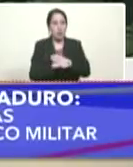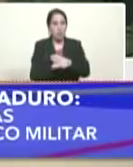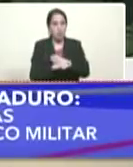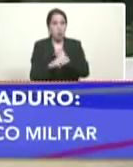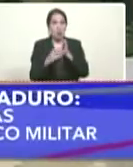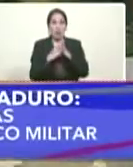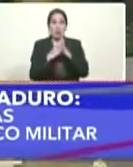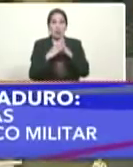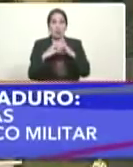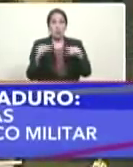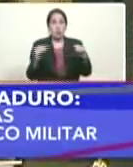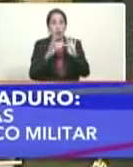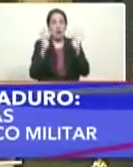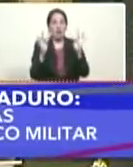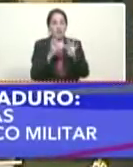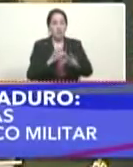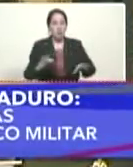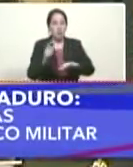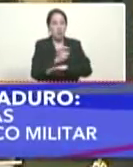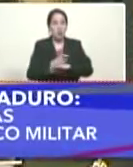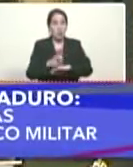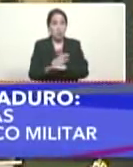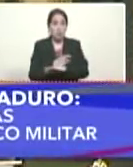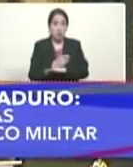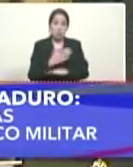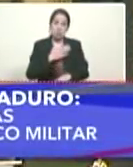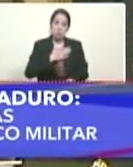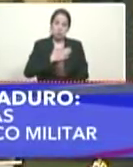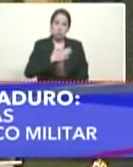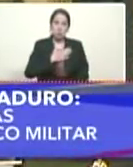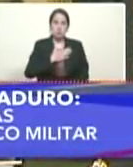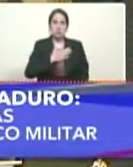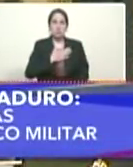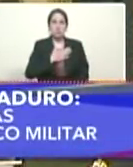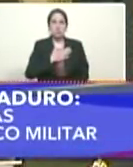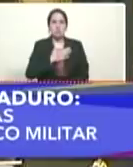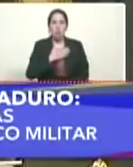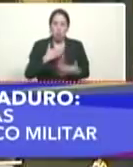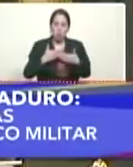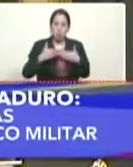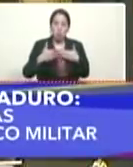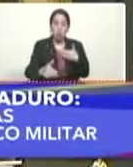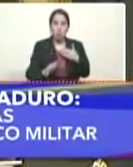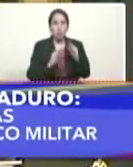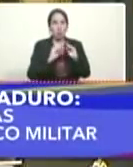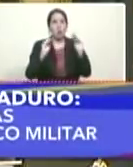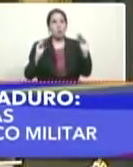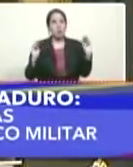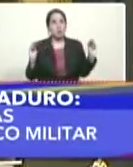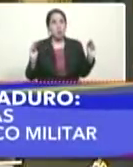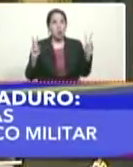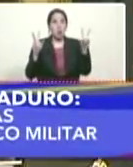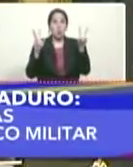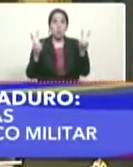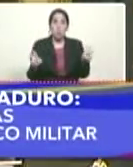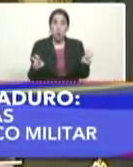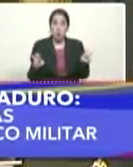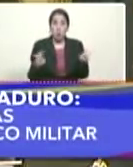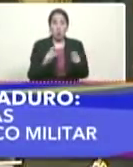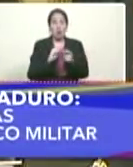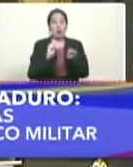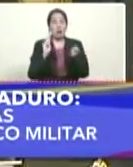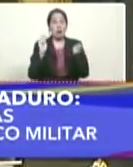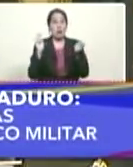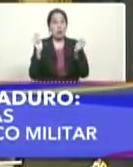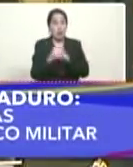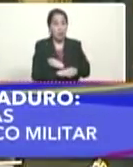toda nuestra forma de gobernar yo muy pronto voy a anunciar nuevos y poderosos cambios